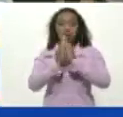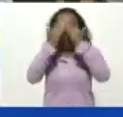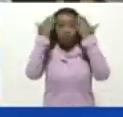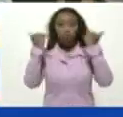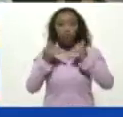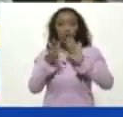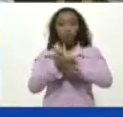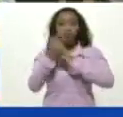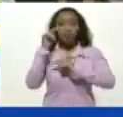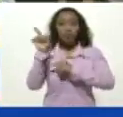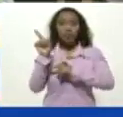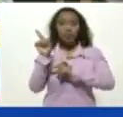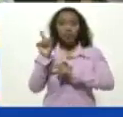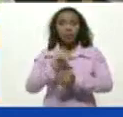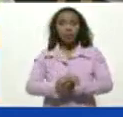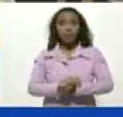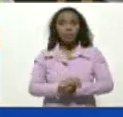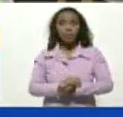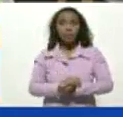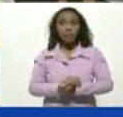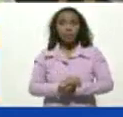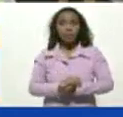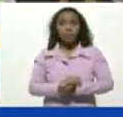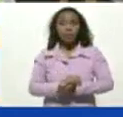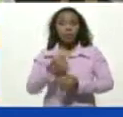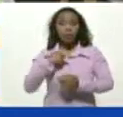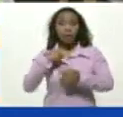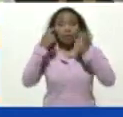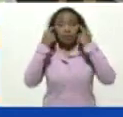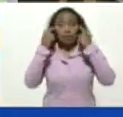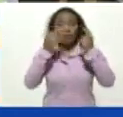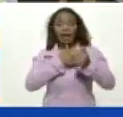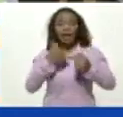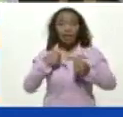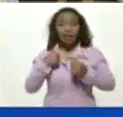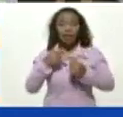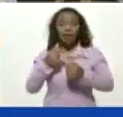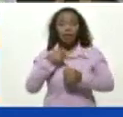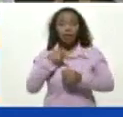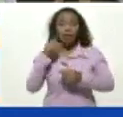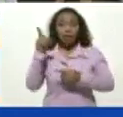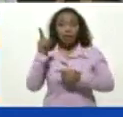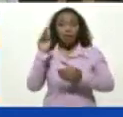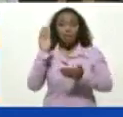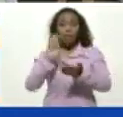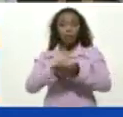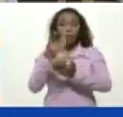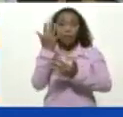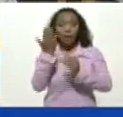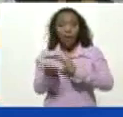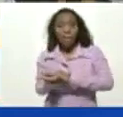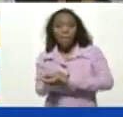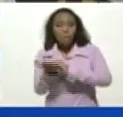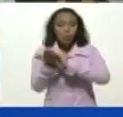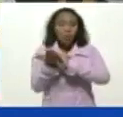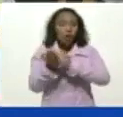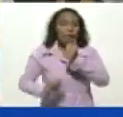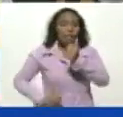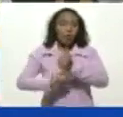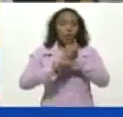Chinita. Le dije, encomiendo mi vida en ti, Chinita querida. Y la Chinita puso su mano, la madre de